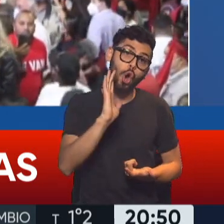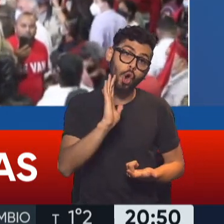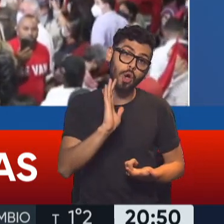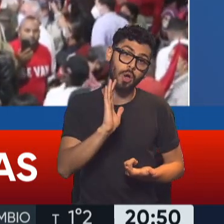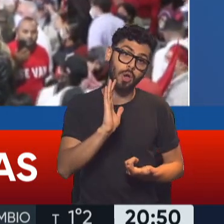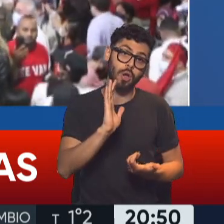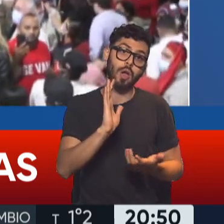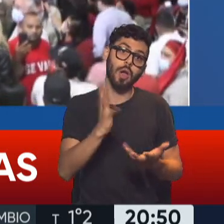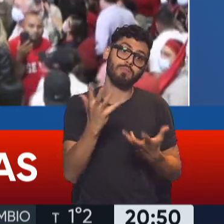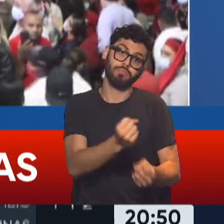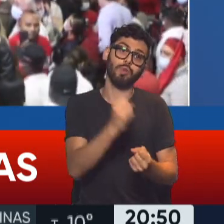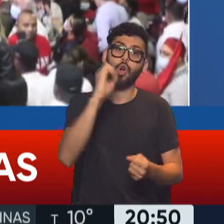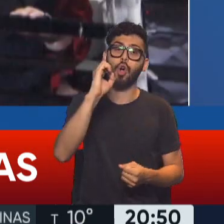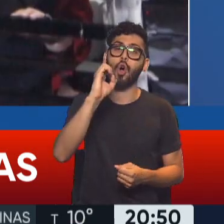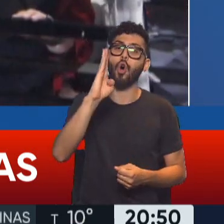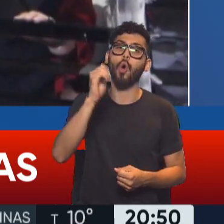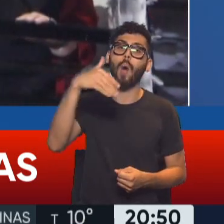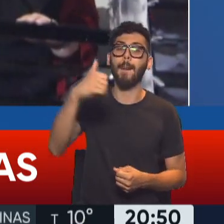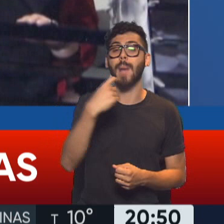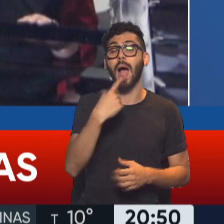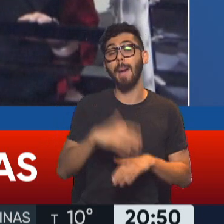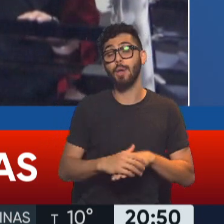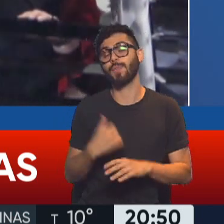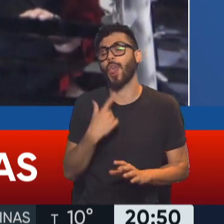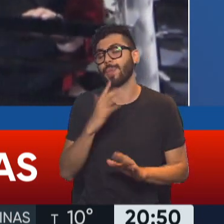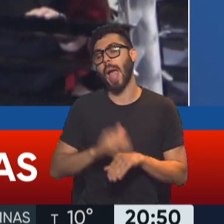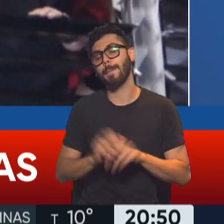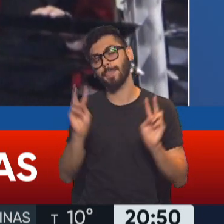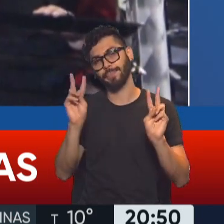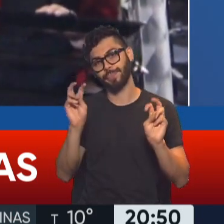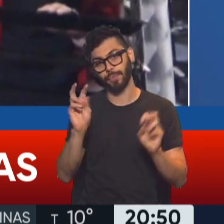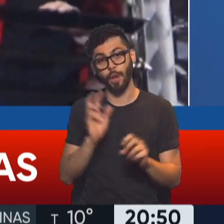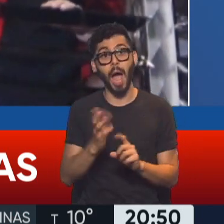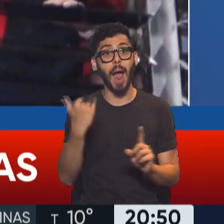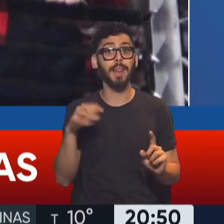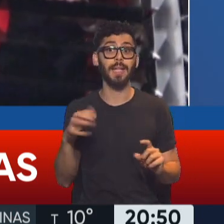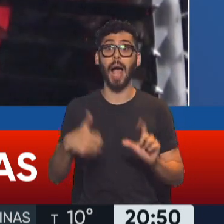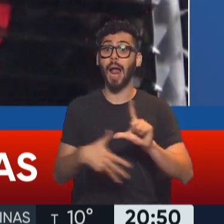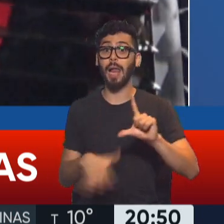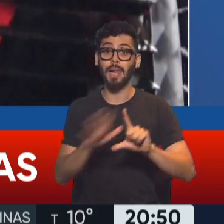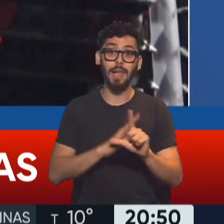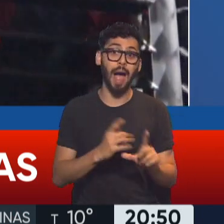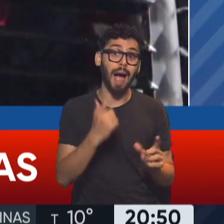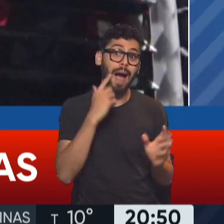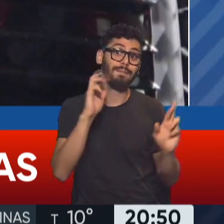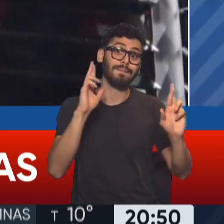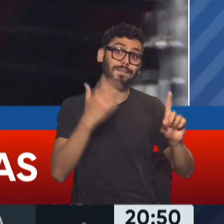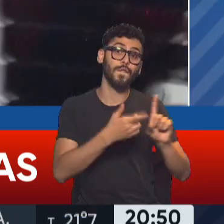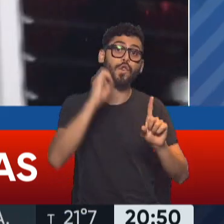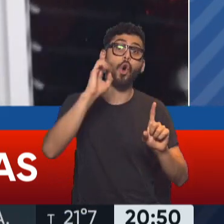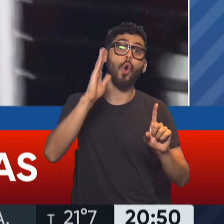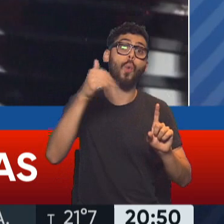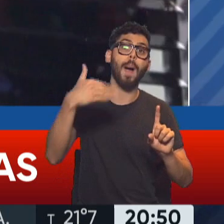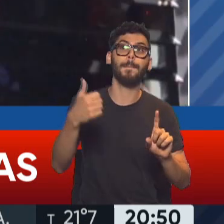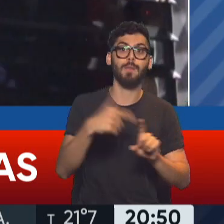Barack Obama. Digo nuestro amigo irónicamente, sobre el cual tantas esperanzas se tenían en América Latina, porque es un tipo de cabeza